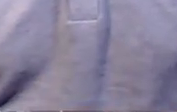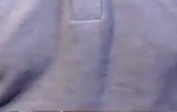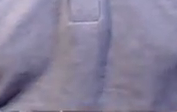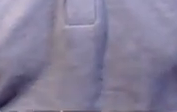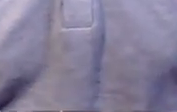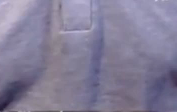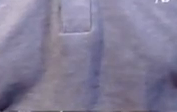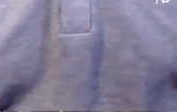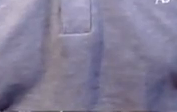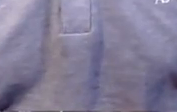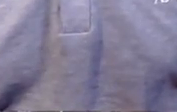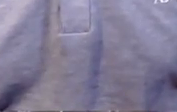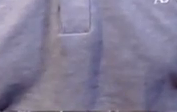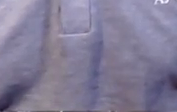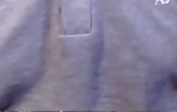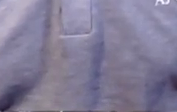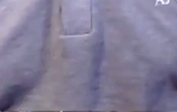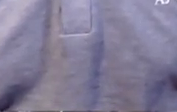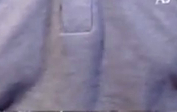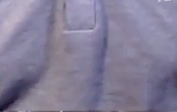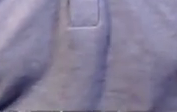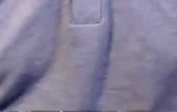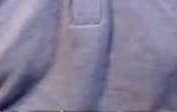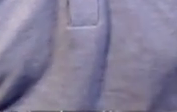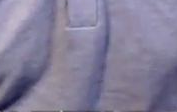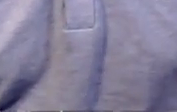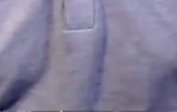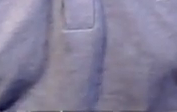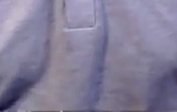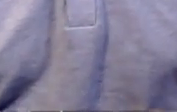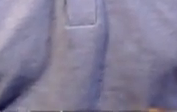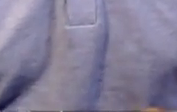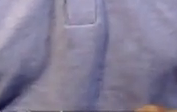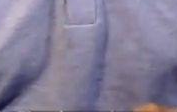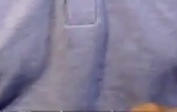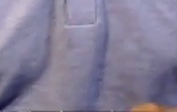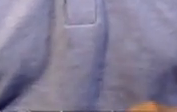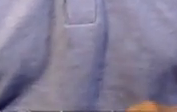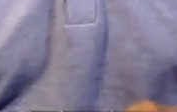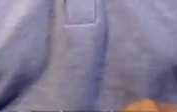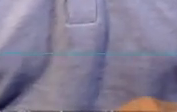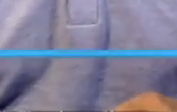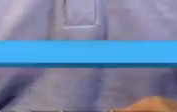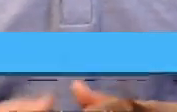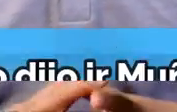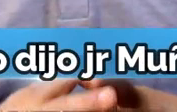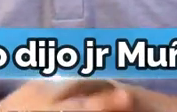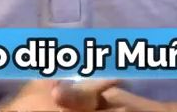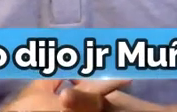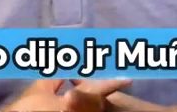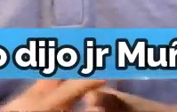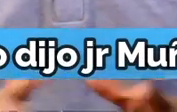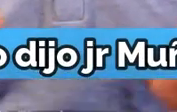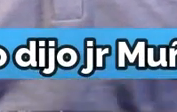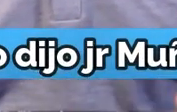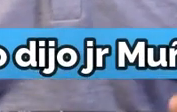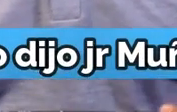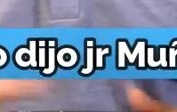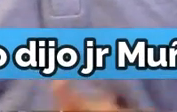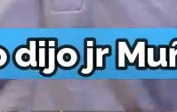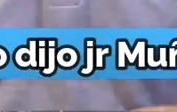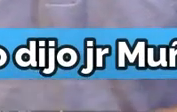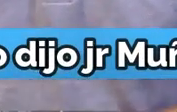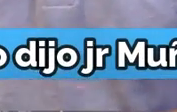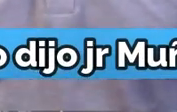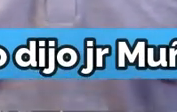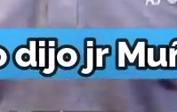los que solicitaron los pagos de impacto económico anteriores a través del Sistema Unificado de Rentas Internas SURI. Durante la